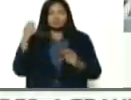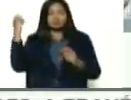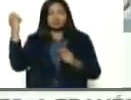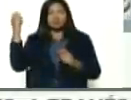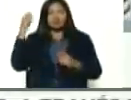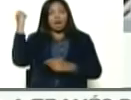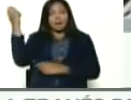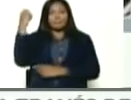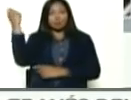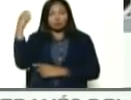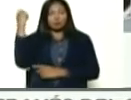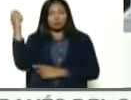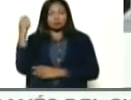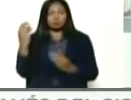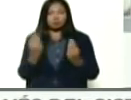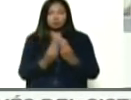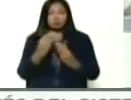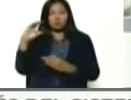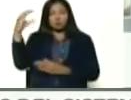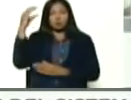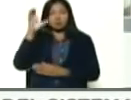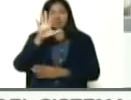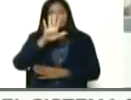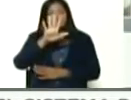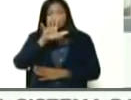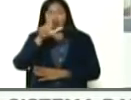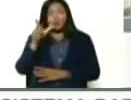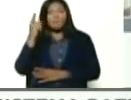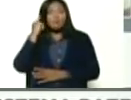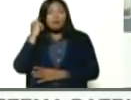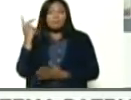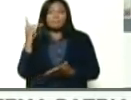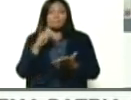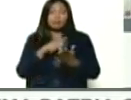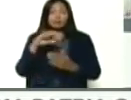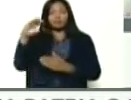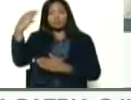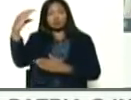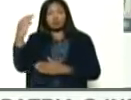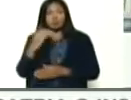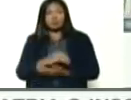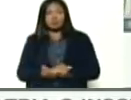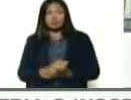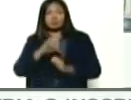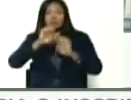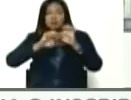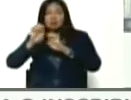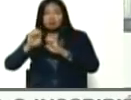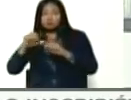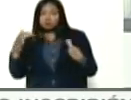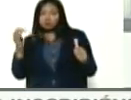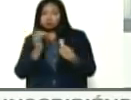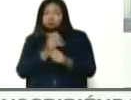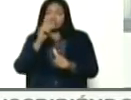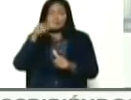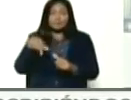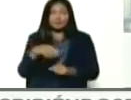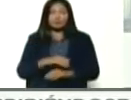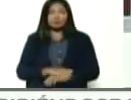colombia de cinco mujeres que ingresaron de colombia y cuando se le hizo la prueba se le consiguió